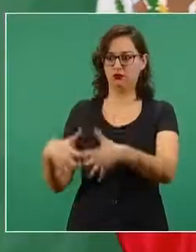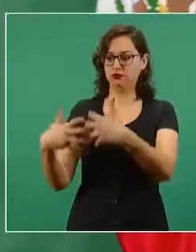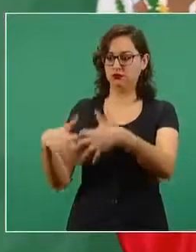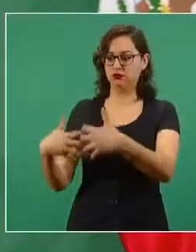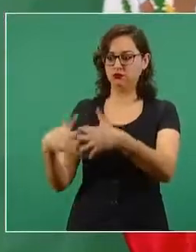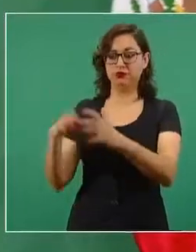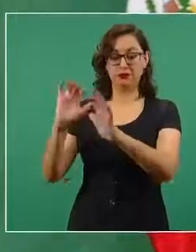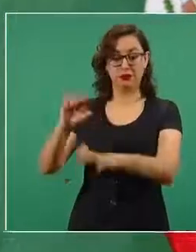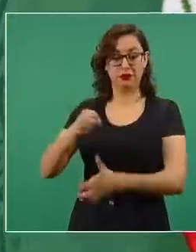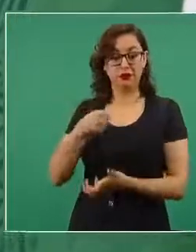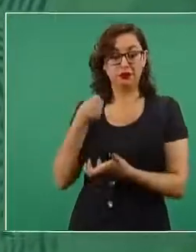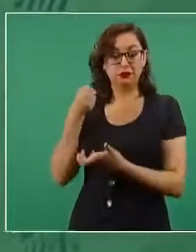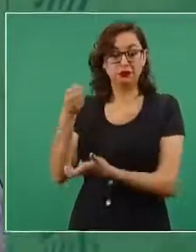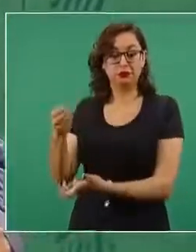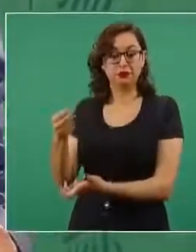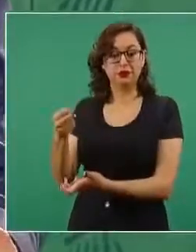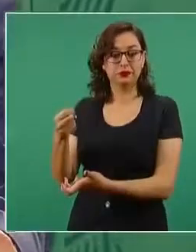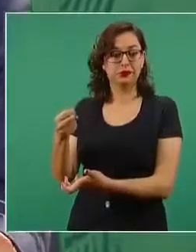se